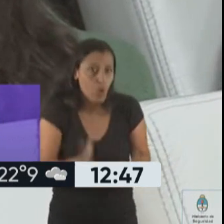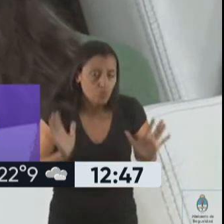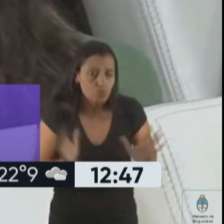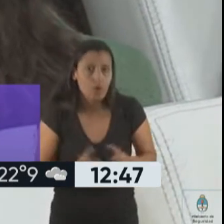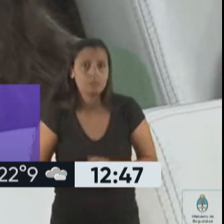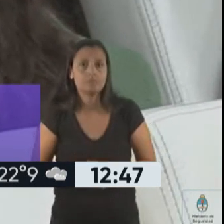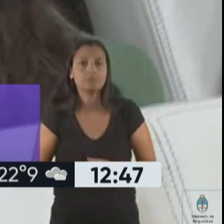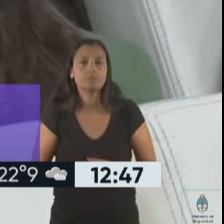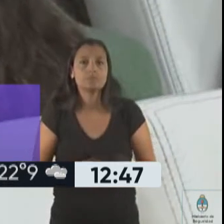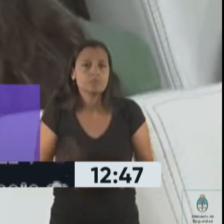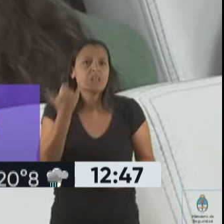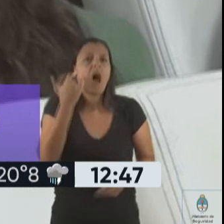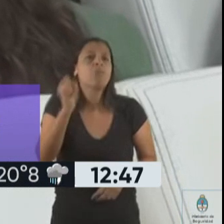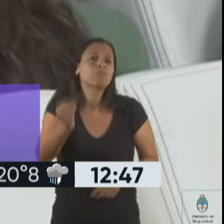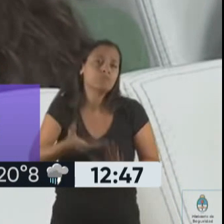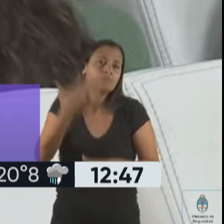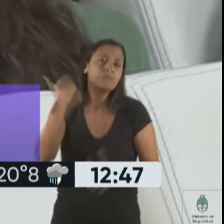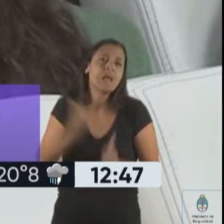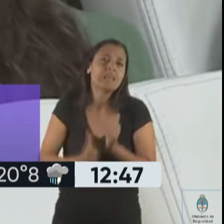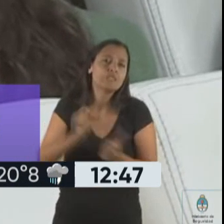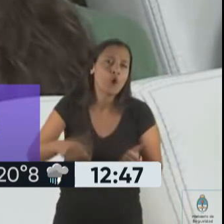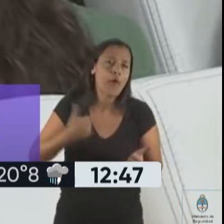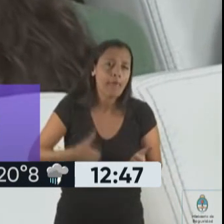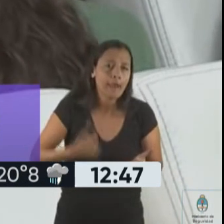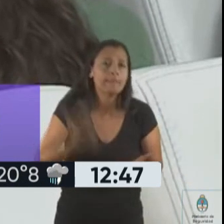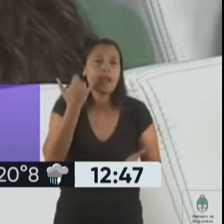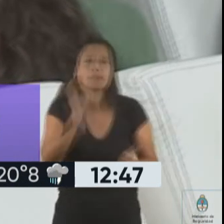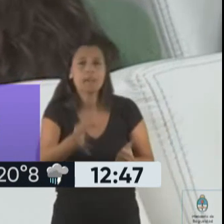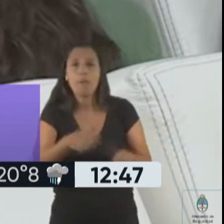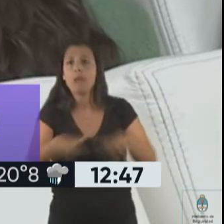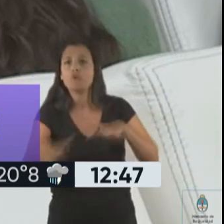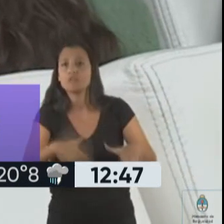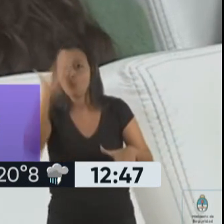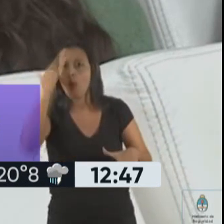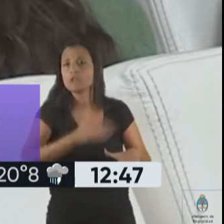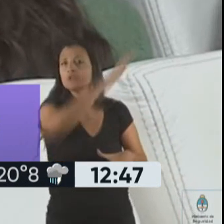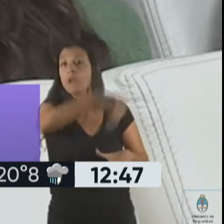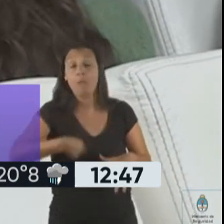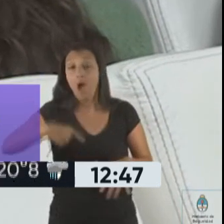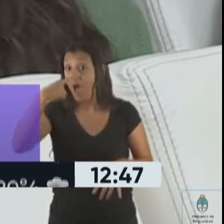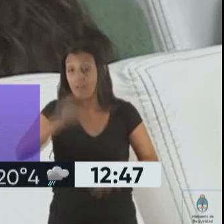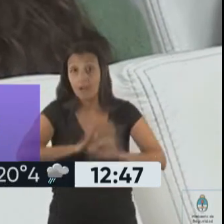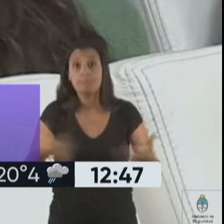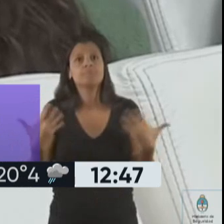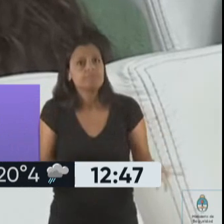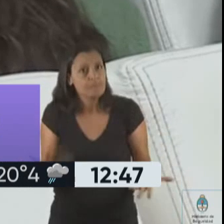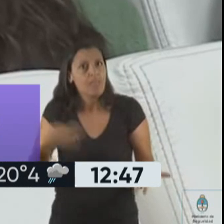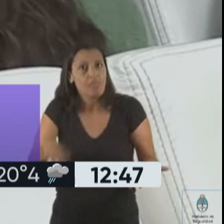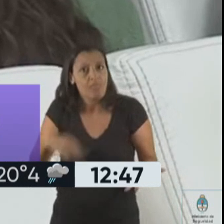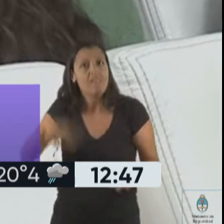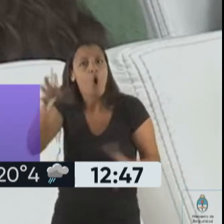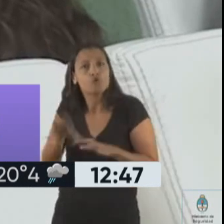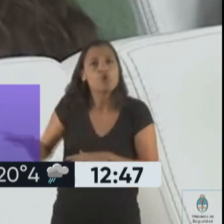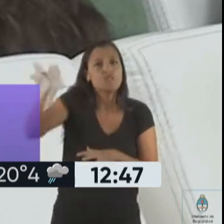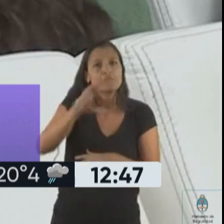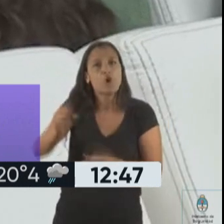permitir, con los antecedentes que tiene la historia argentina de la actuación de las Fuerzas Armadas, no se aumenta el poder justamente de estos sectores,